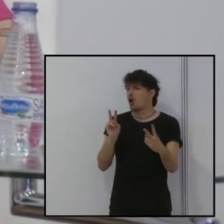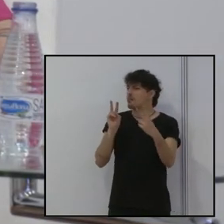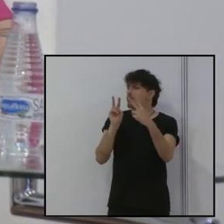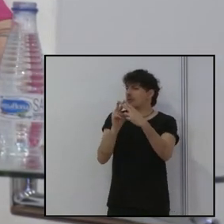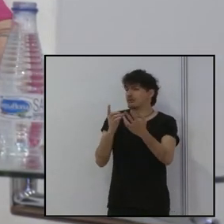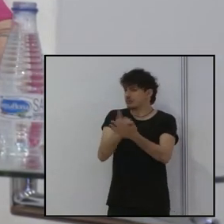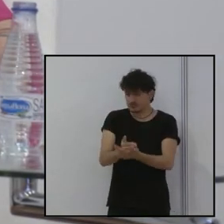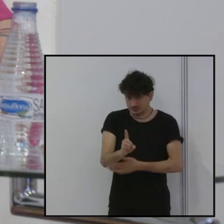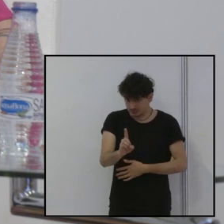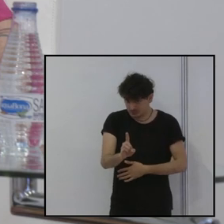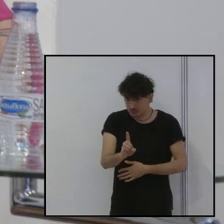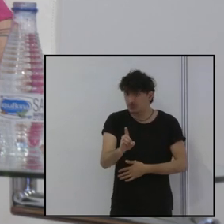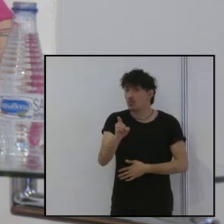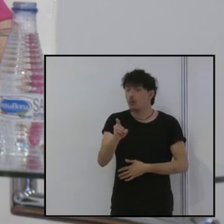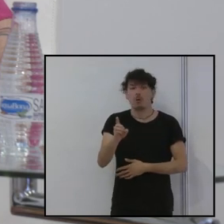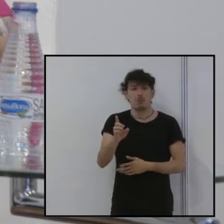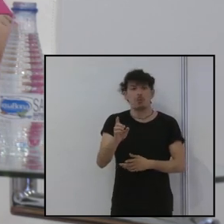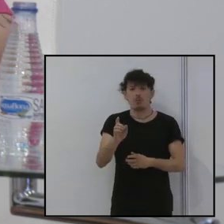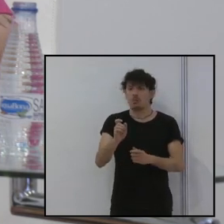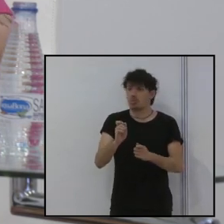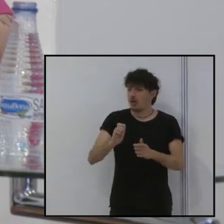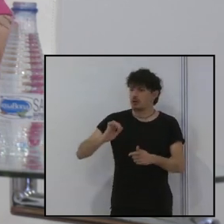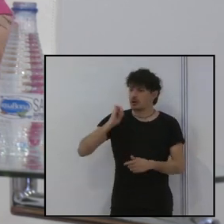cuerda es aún más enriquecedor en los datos que aporta.